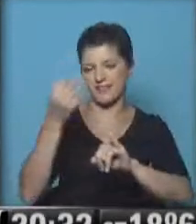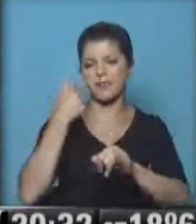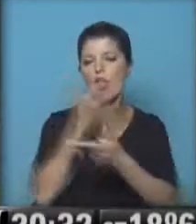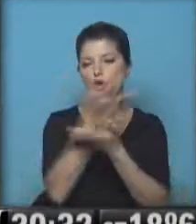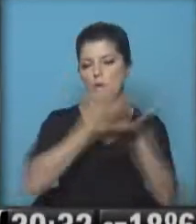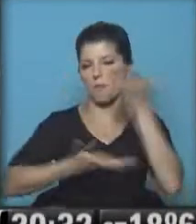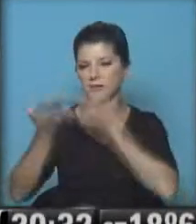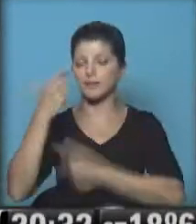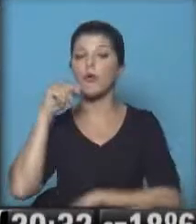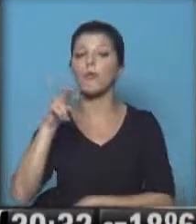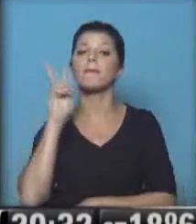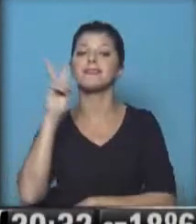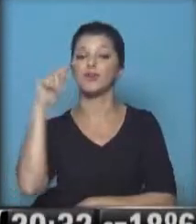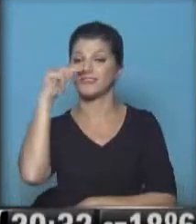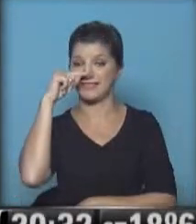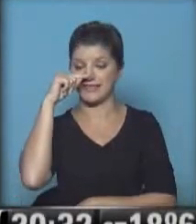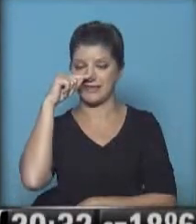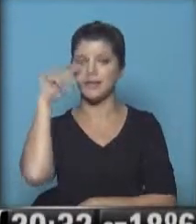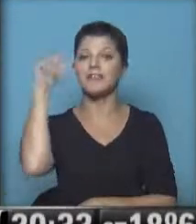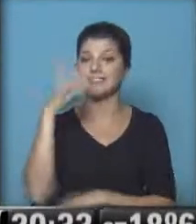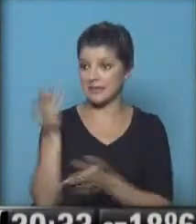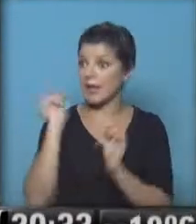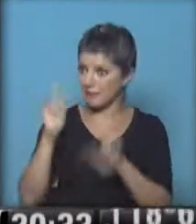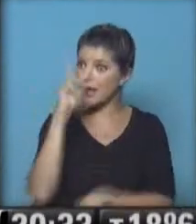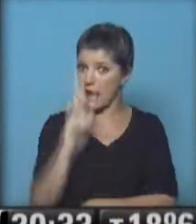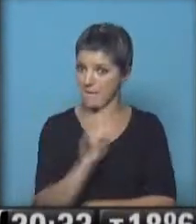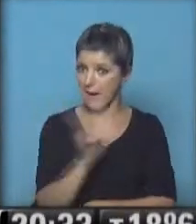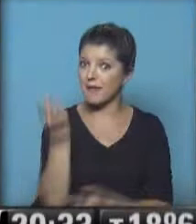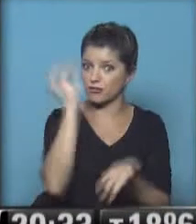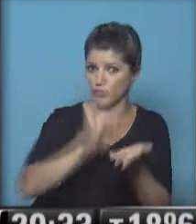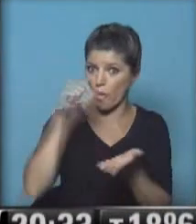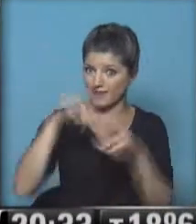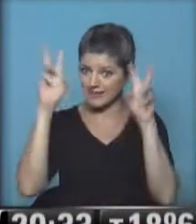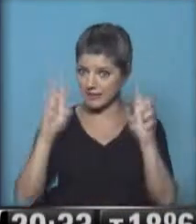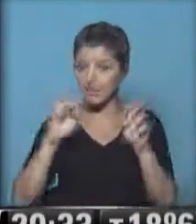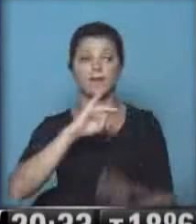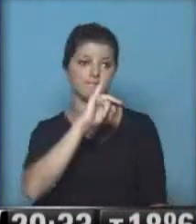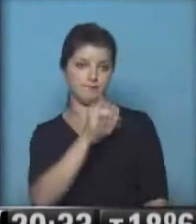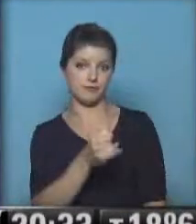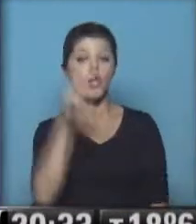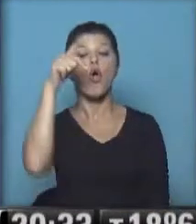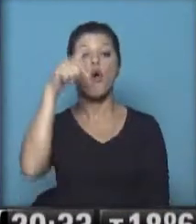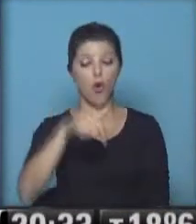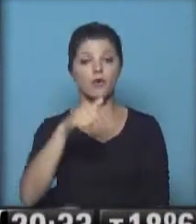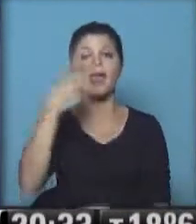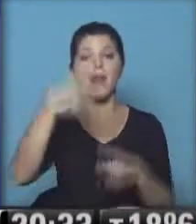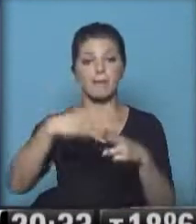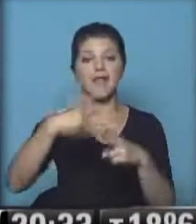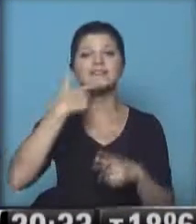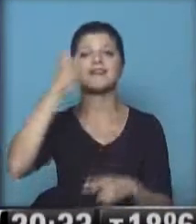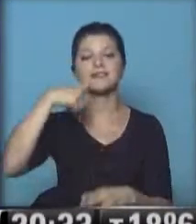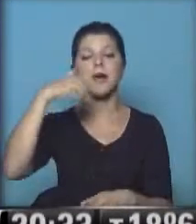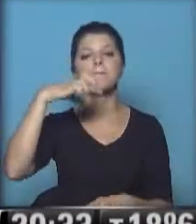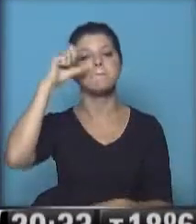realizado por Visión 7. Hasta el Papa se involucró, comentó este tema, Pedro. Efectivamente, hoy en la Plaza San Pedro, ante cerca